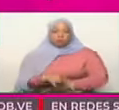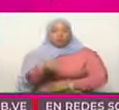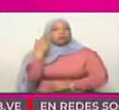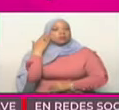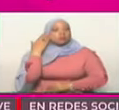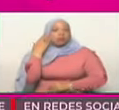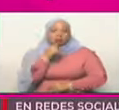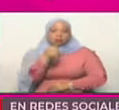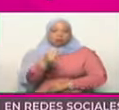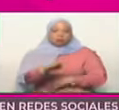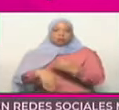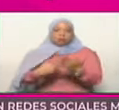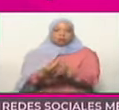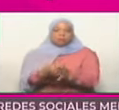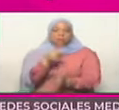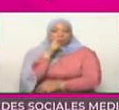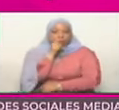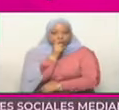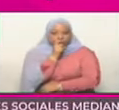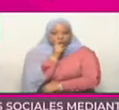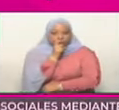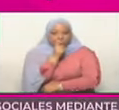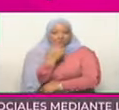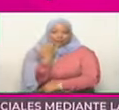chicos. Maduro.